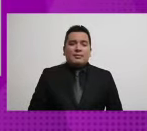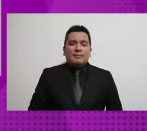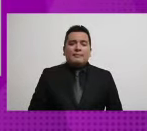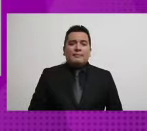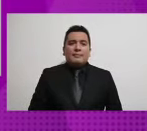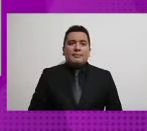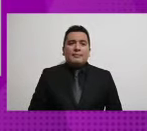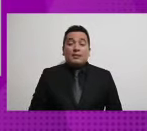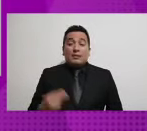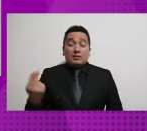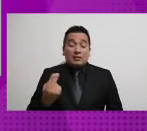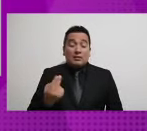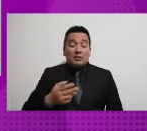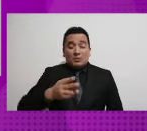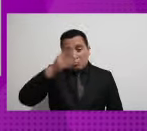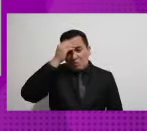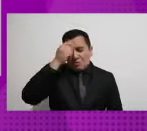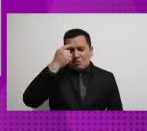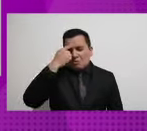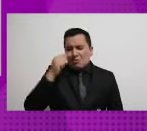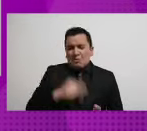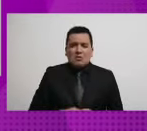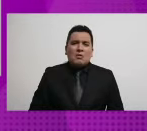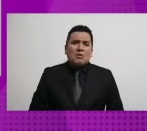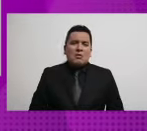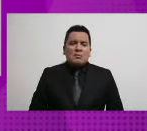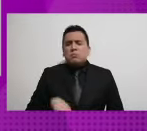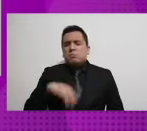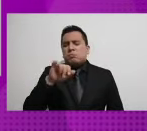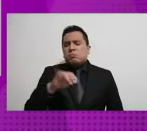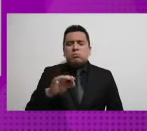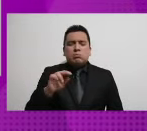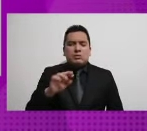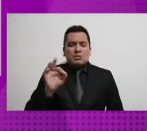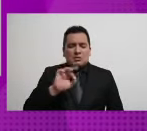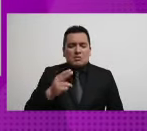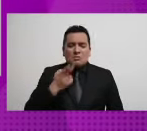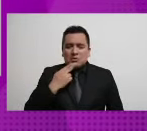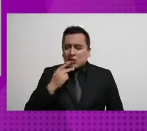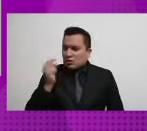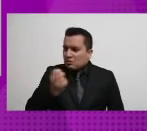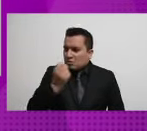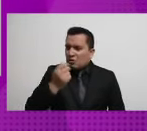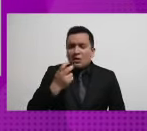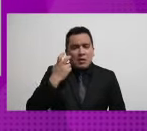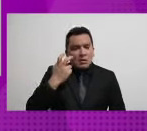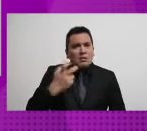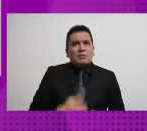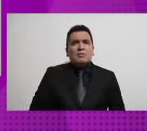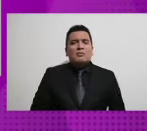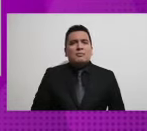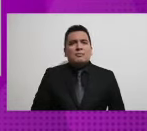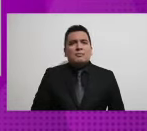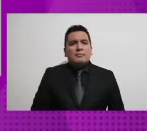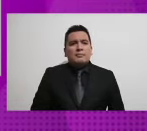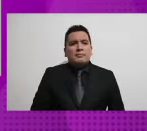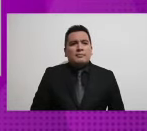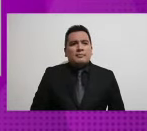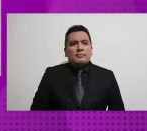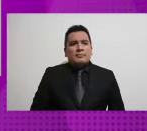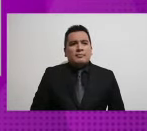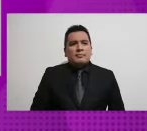que ellos se tendría que dar una capacitación. No, yo considero también que si se usa la tecnología con ellos, pues sería